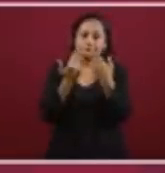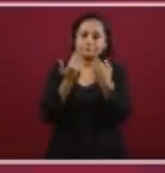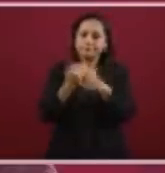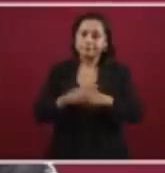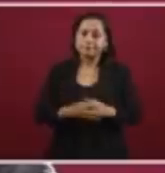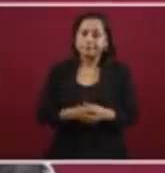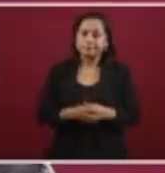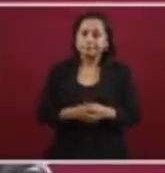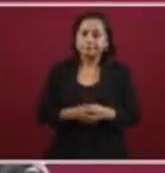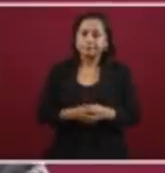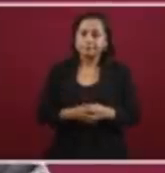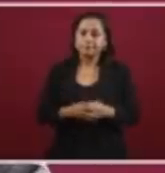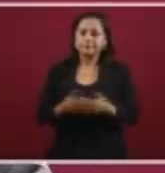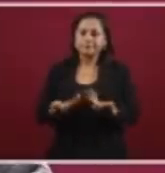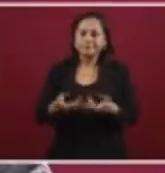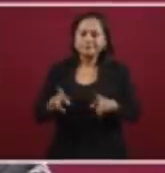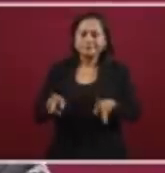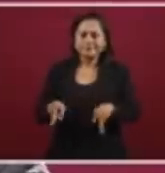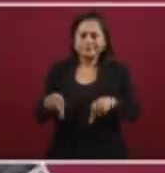privatizar